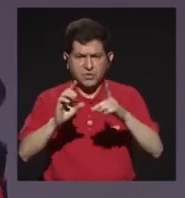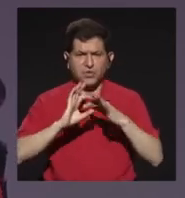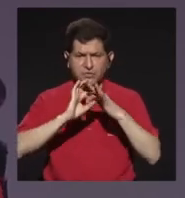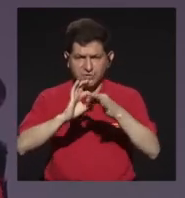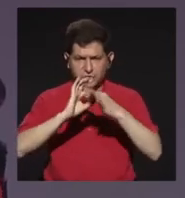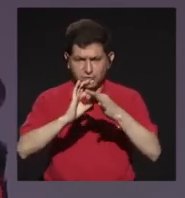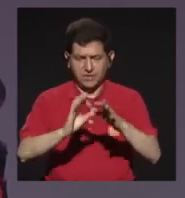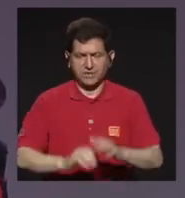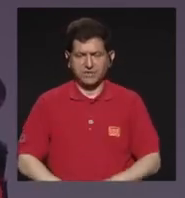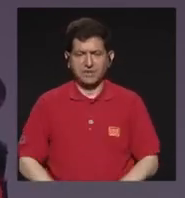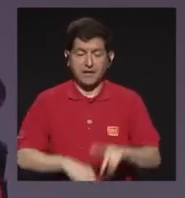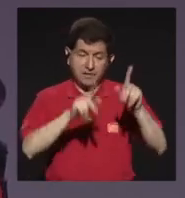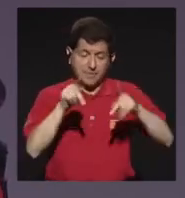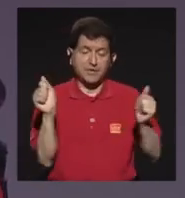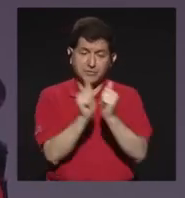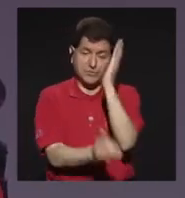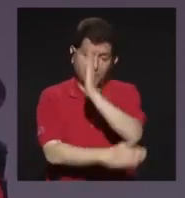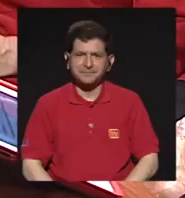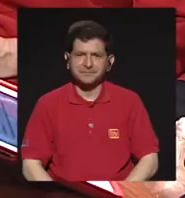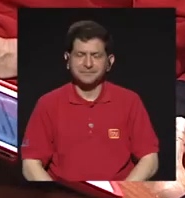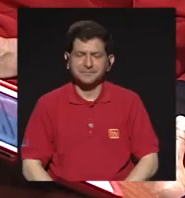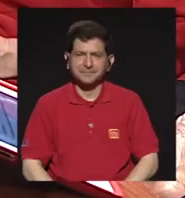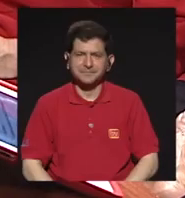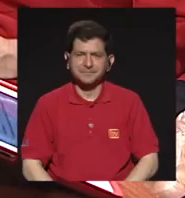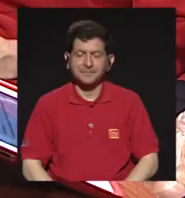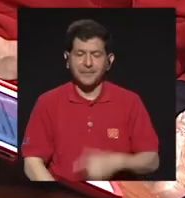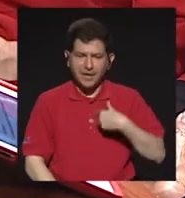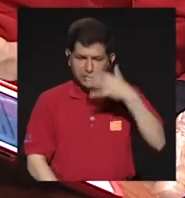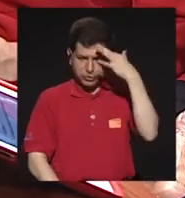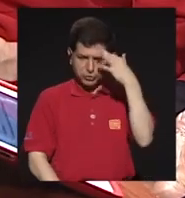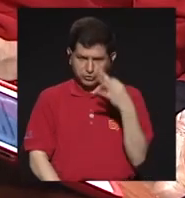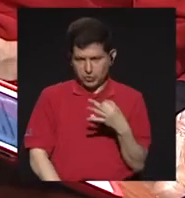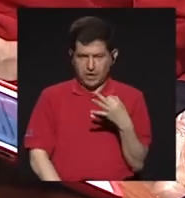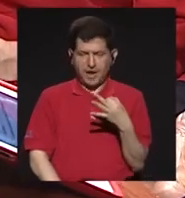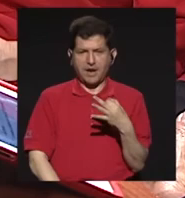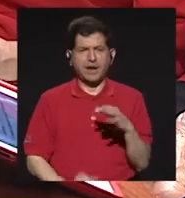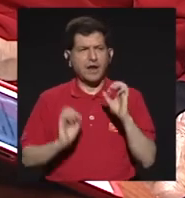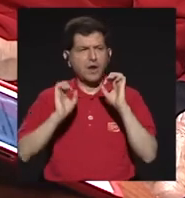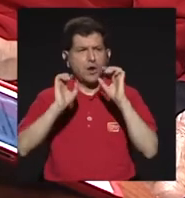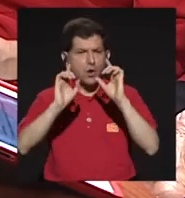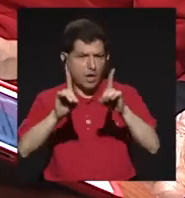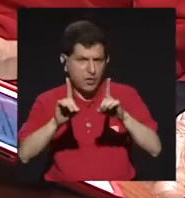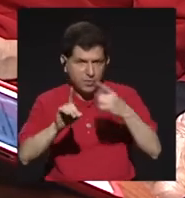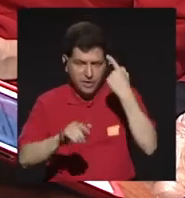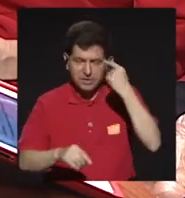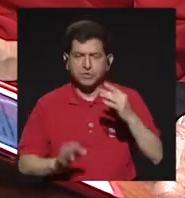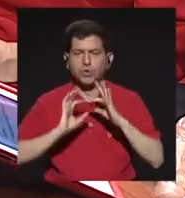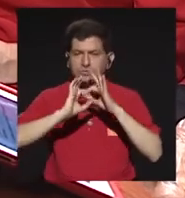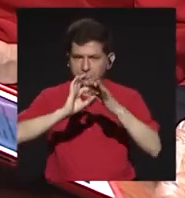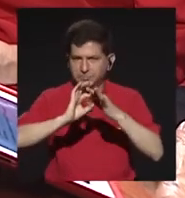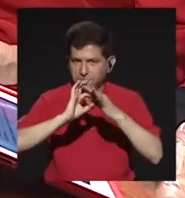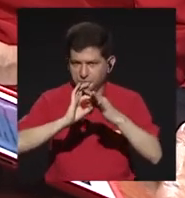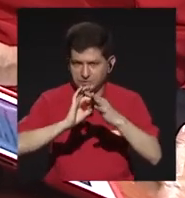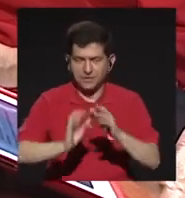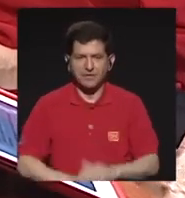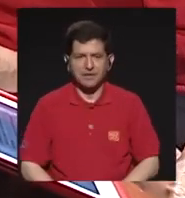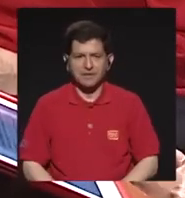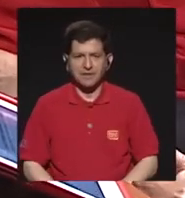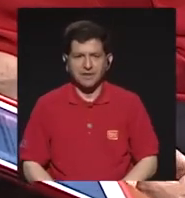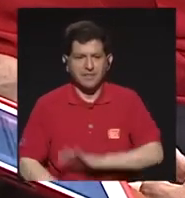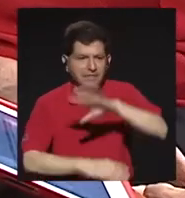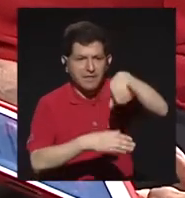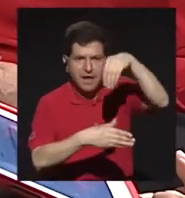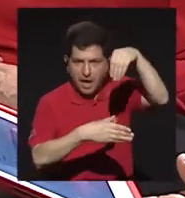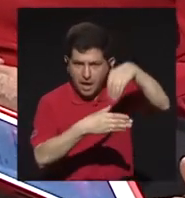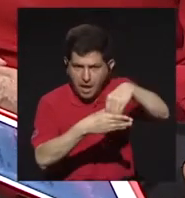la sexualidad de las personas con discapacidad. Yo creo que la educación para la sexualidad en